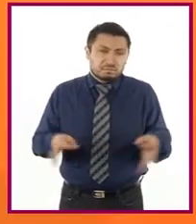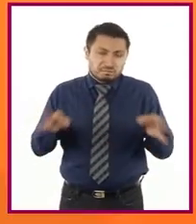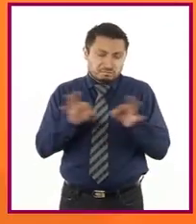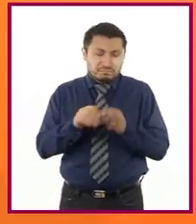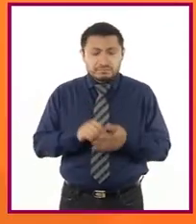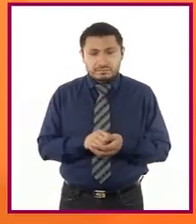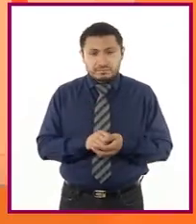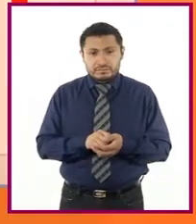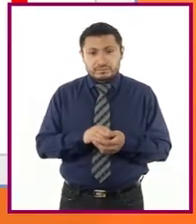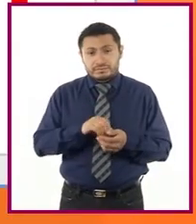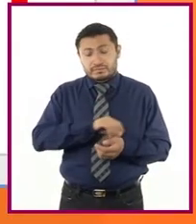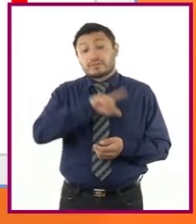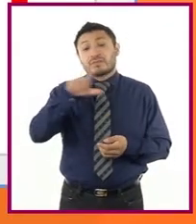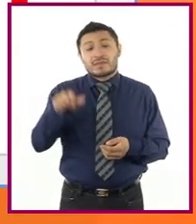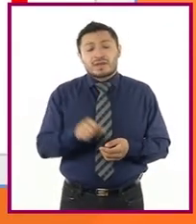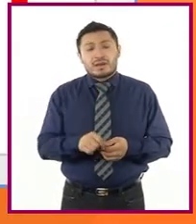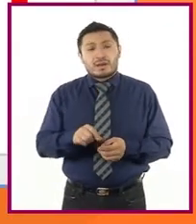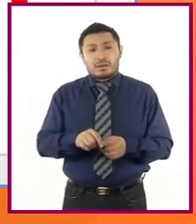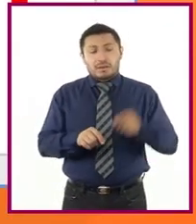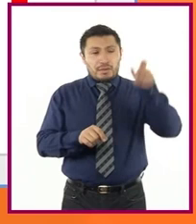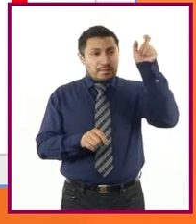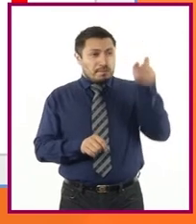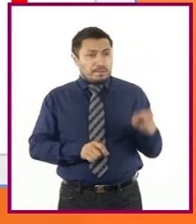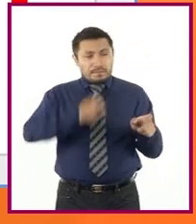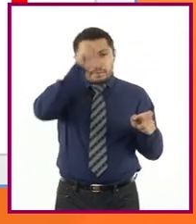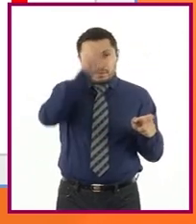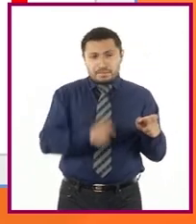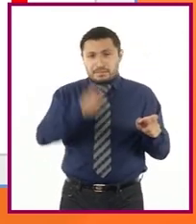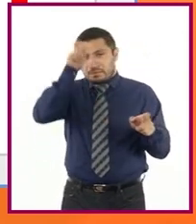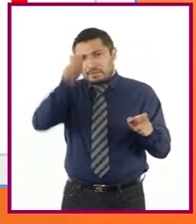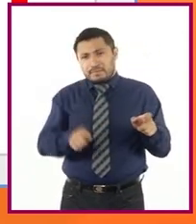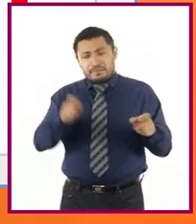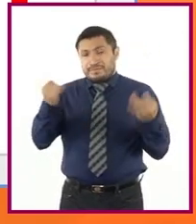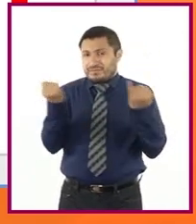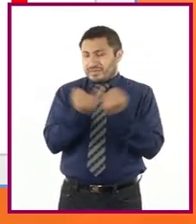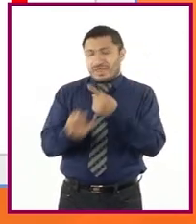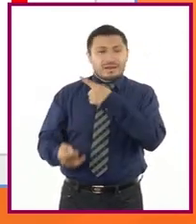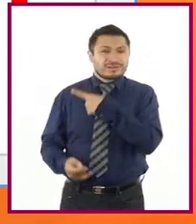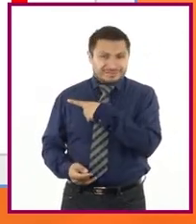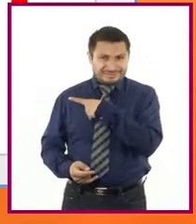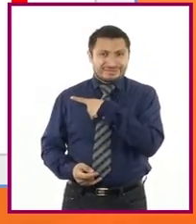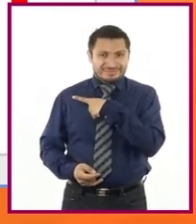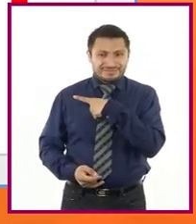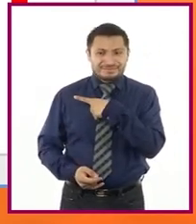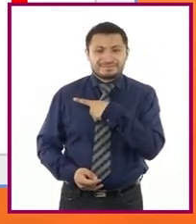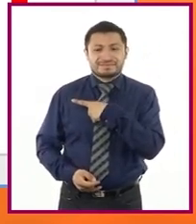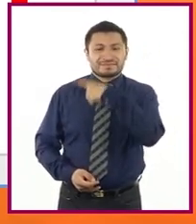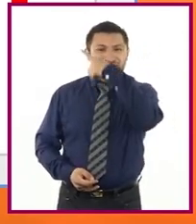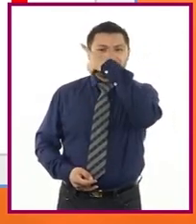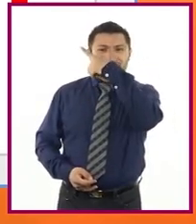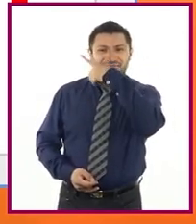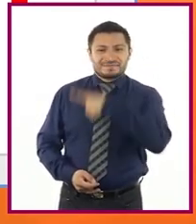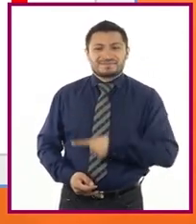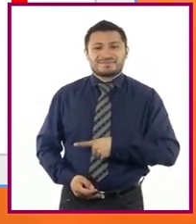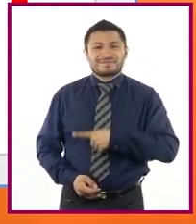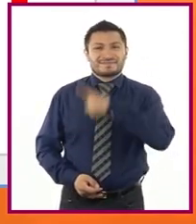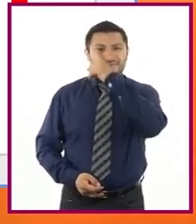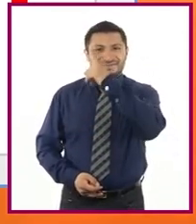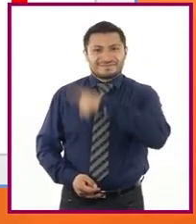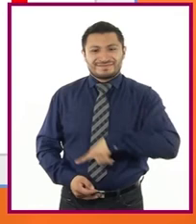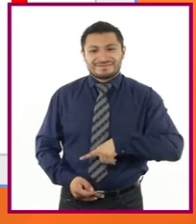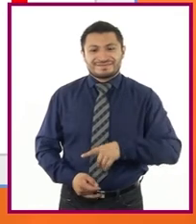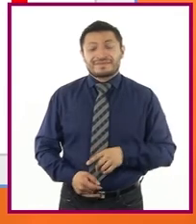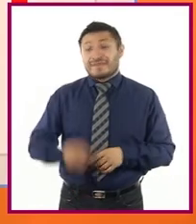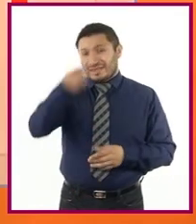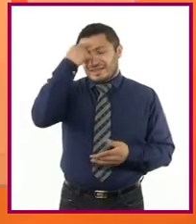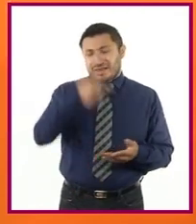Luego, colocamos una línea vertical debajo de cada uno. ¿Es así? Creo que valdría la pena